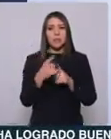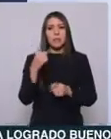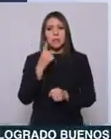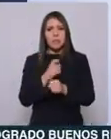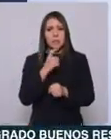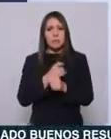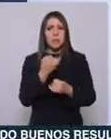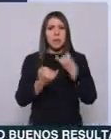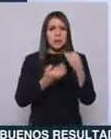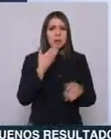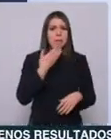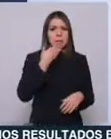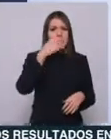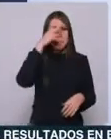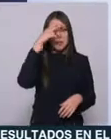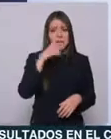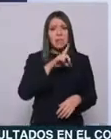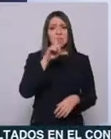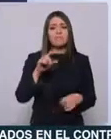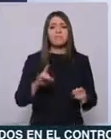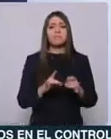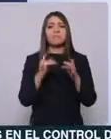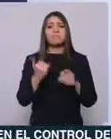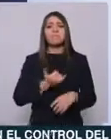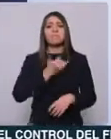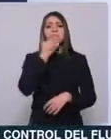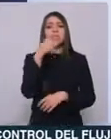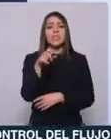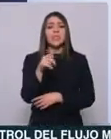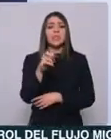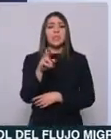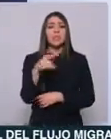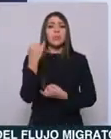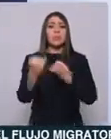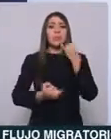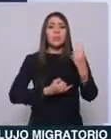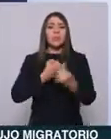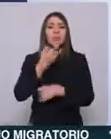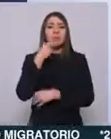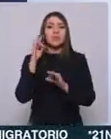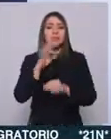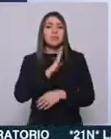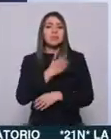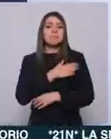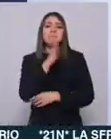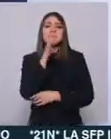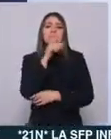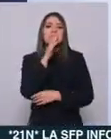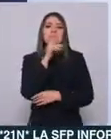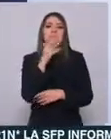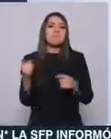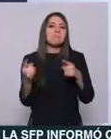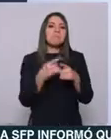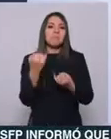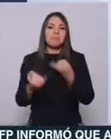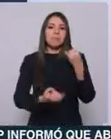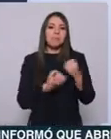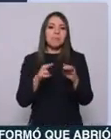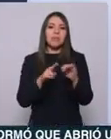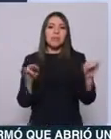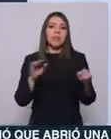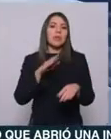Paredes, 3-0, Argentina sobre México. Ya mejor ya nos vamos, ¿no? Ya para qué metemos el cuarto gol. Y